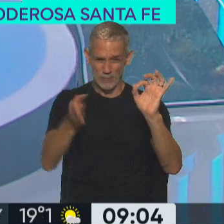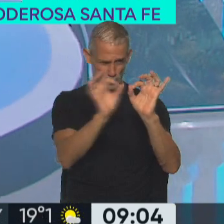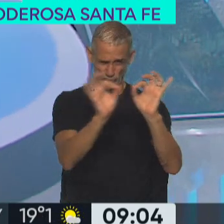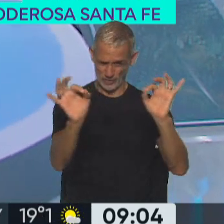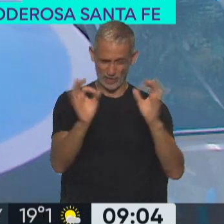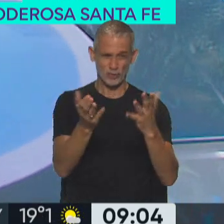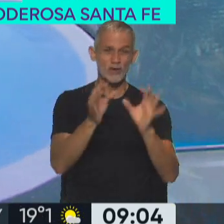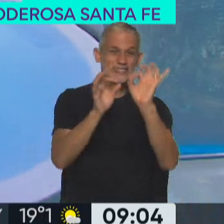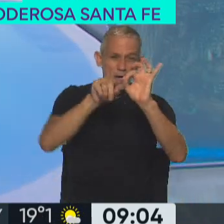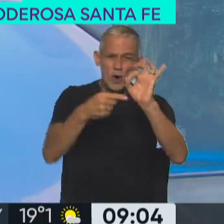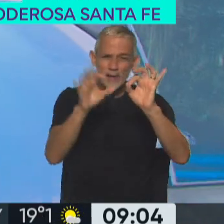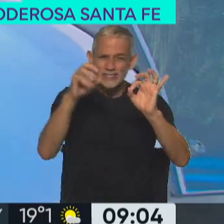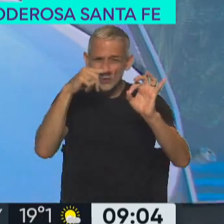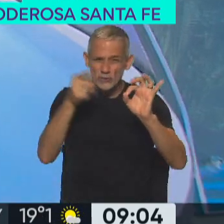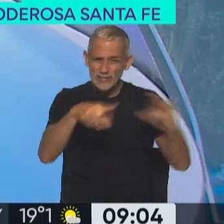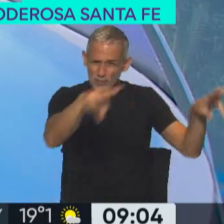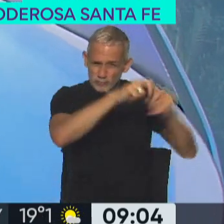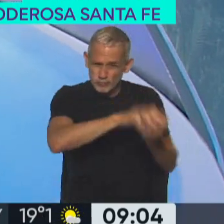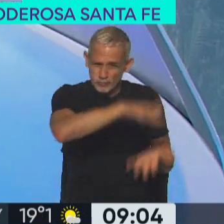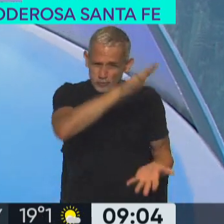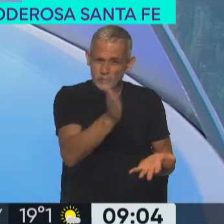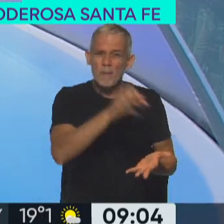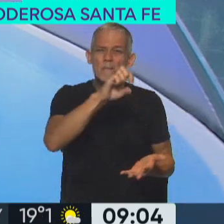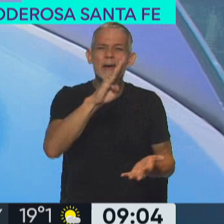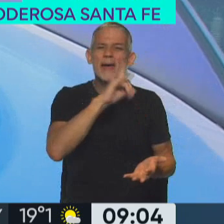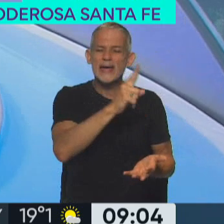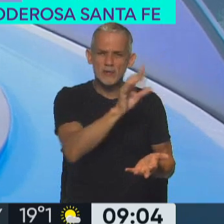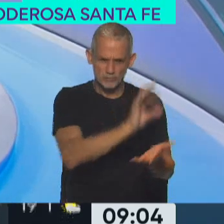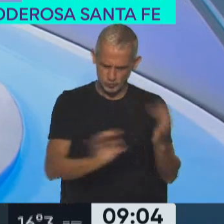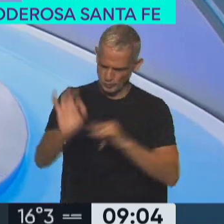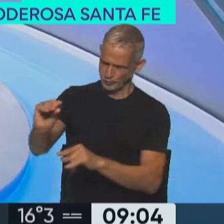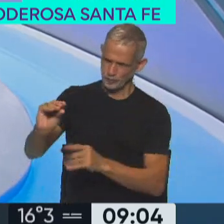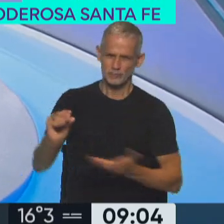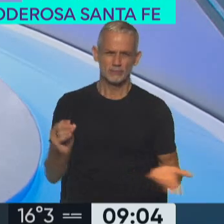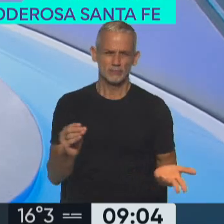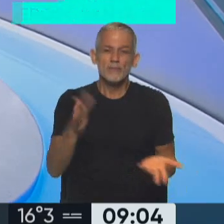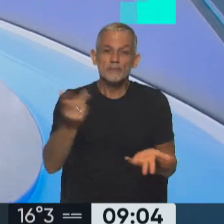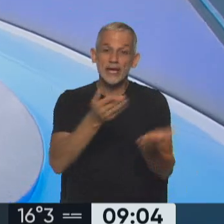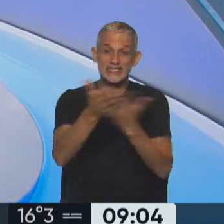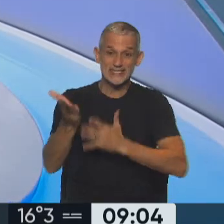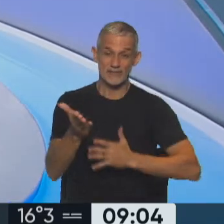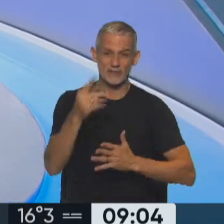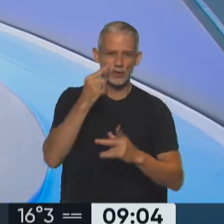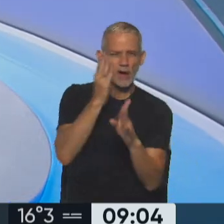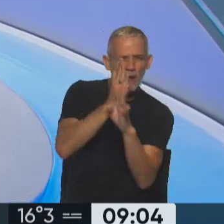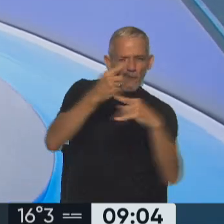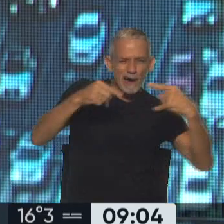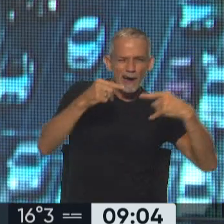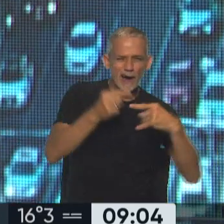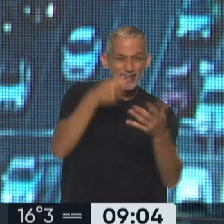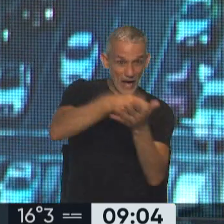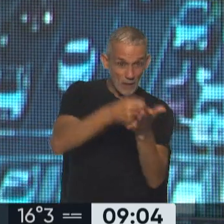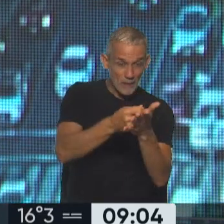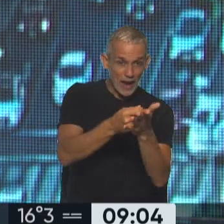0,07% del PBI. ¿No? Y significaría, por ejemplo, el 10% de los servicios de inteligencia. Lo que se le paga a los